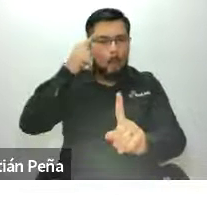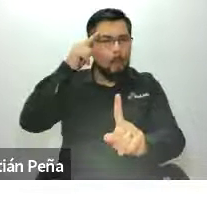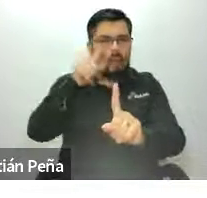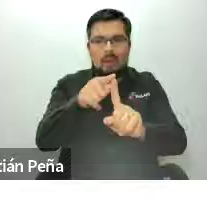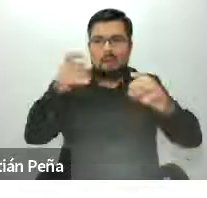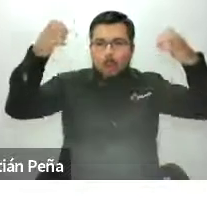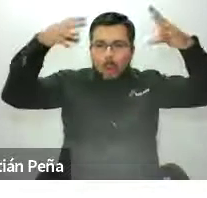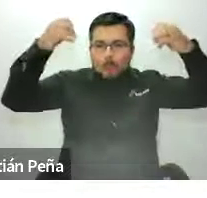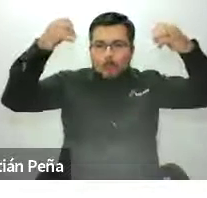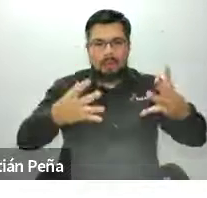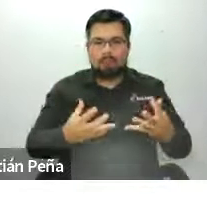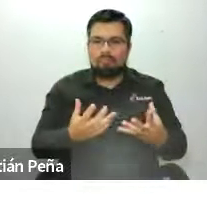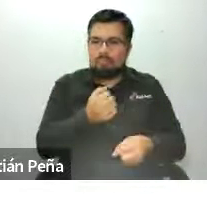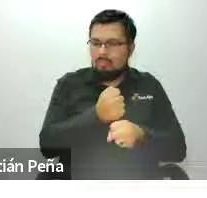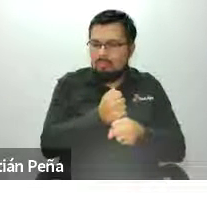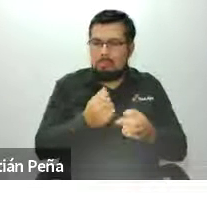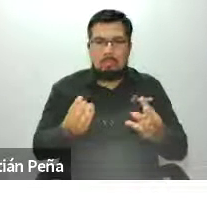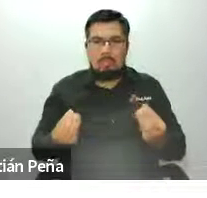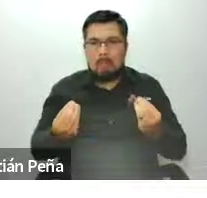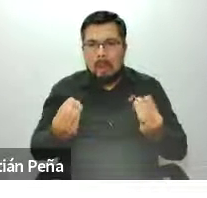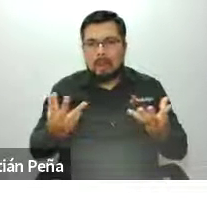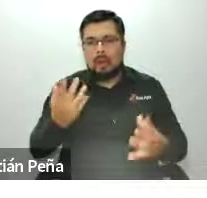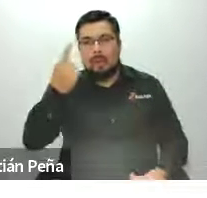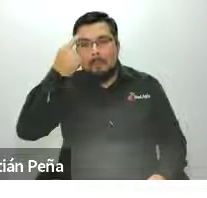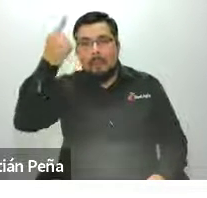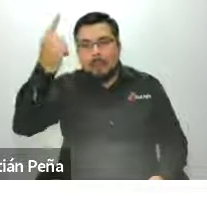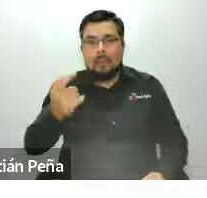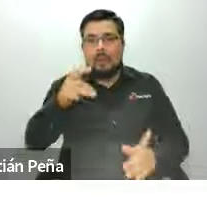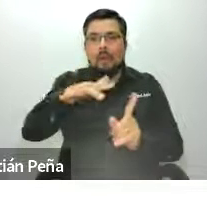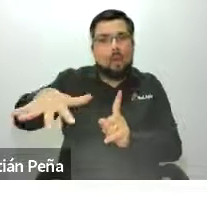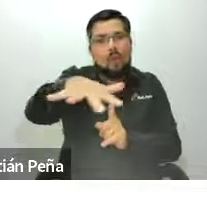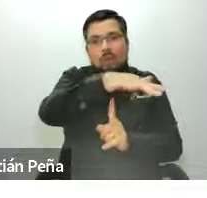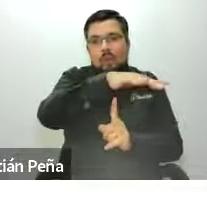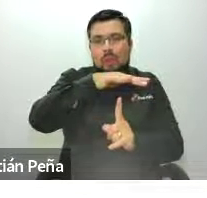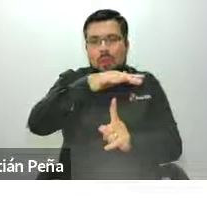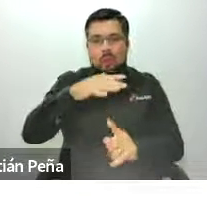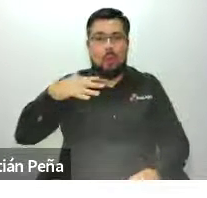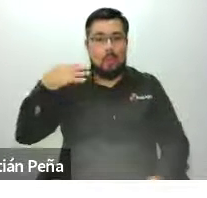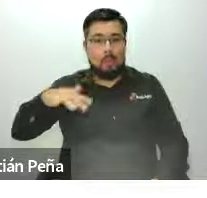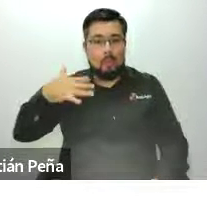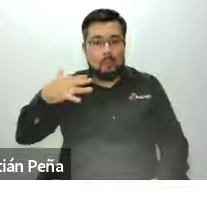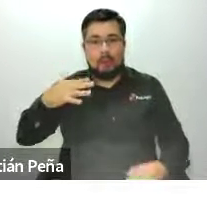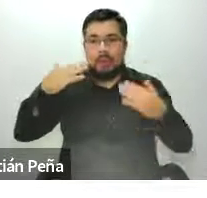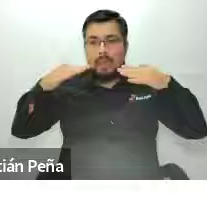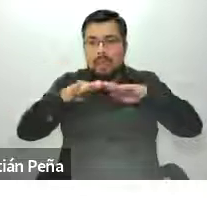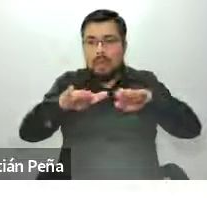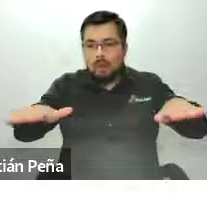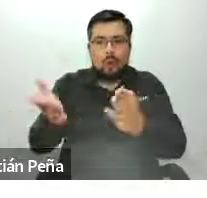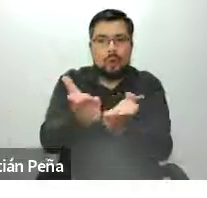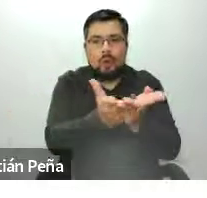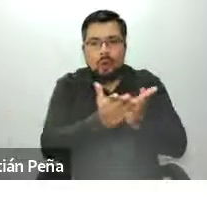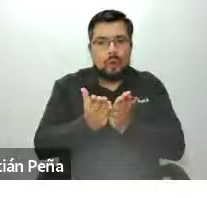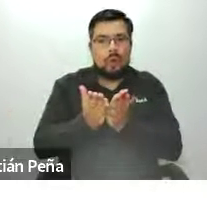aprendizaje, pensando en el contexto vital de las y los estudiantes con los cuales nosotros trabajamos, ¿no? Y ahí es donde